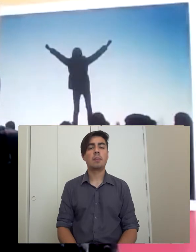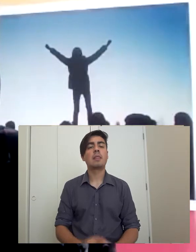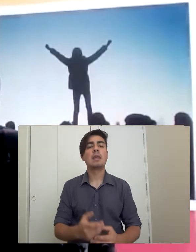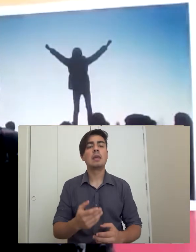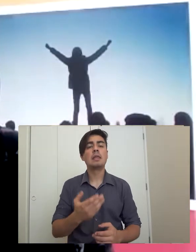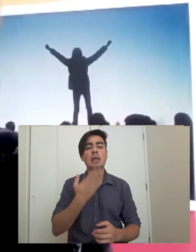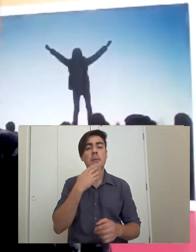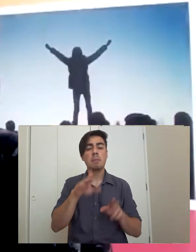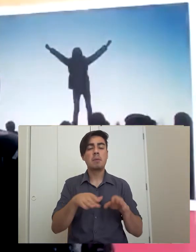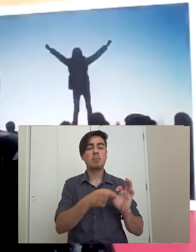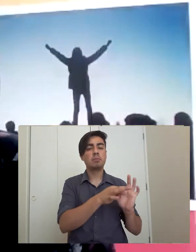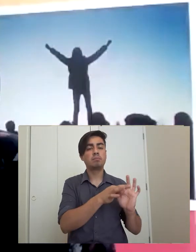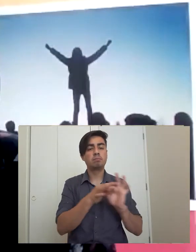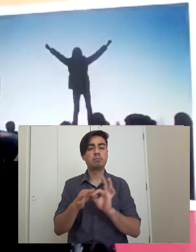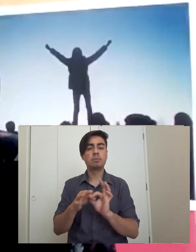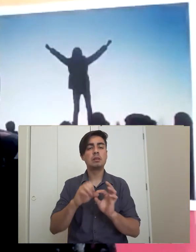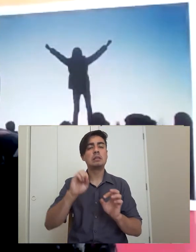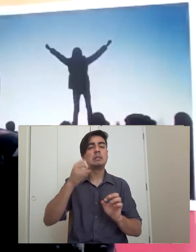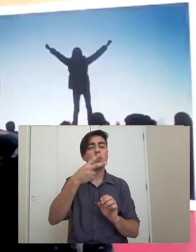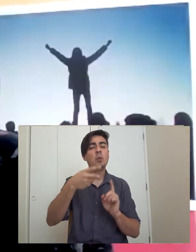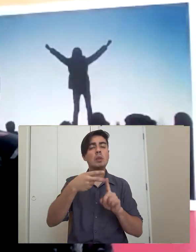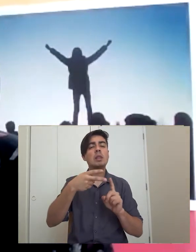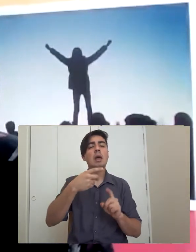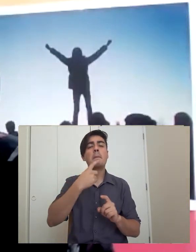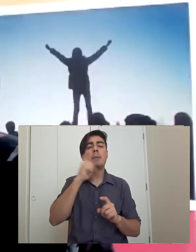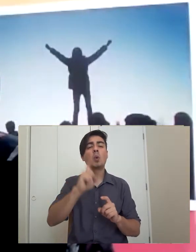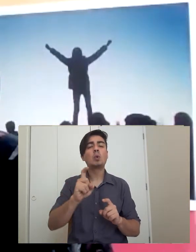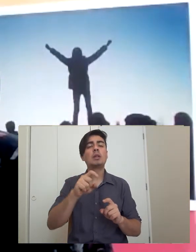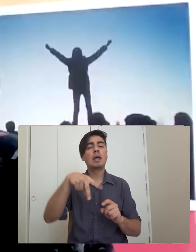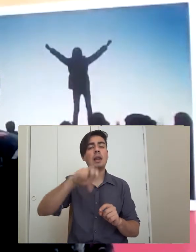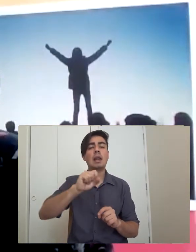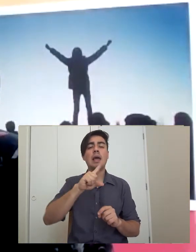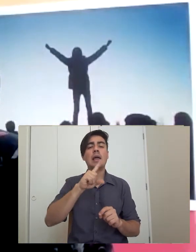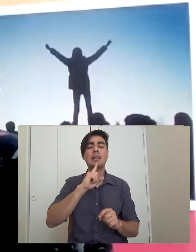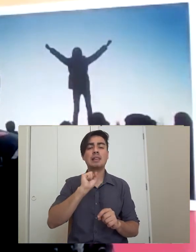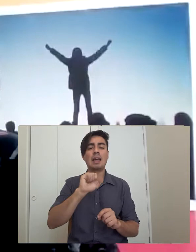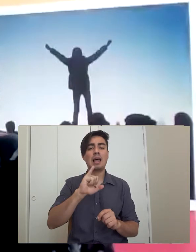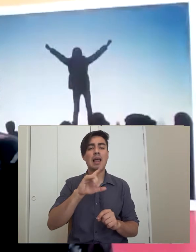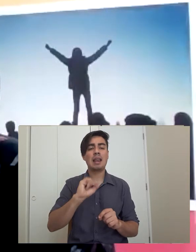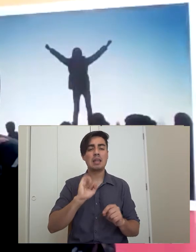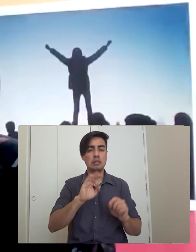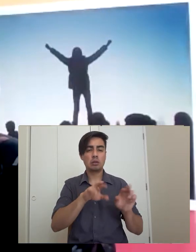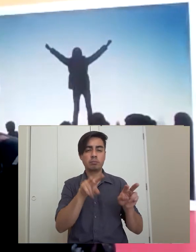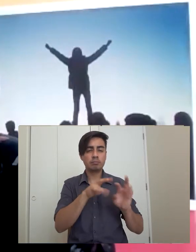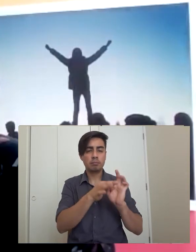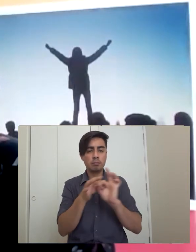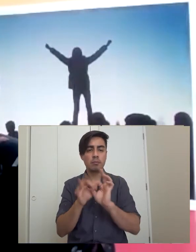y también está relacionada con la segunda pregunta de Natalia, ¿cómo motivar a los profesores?